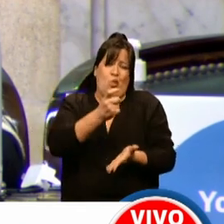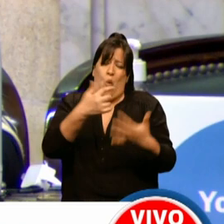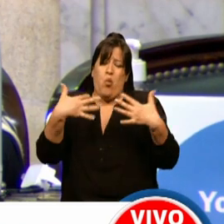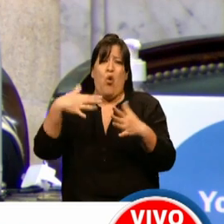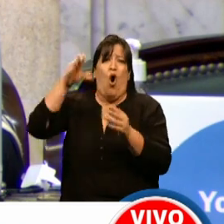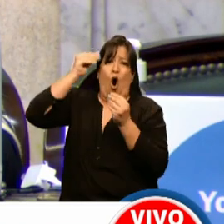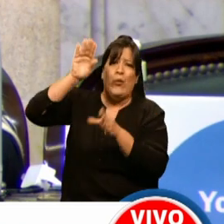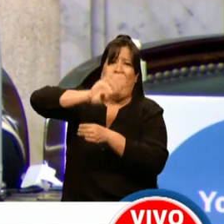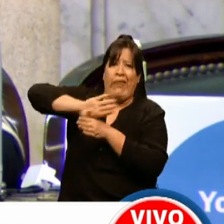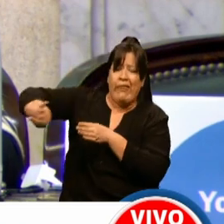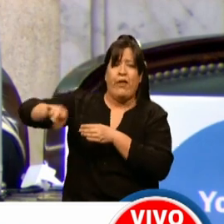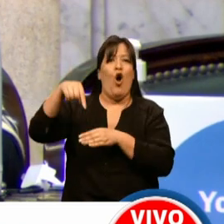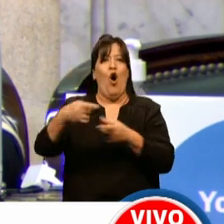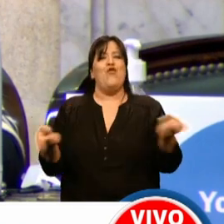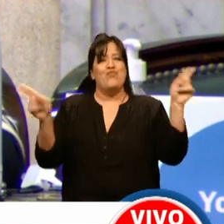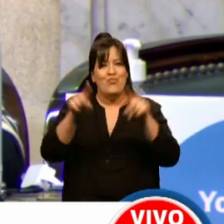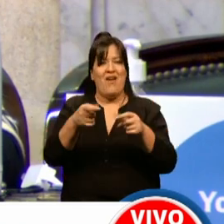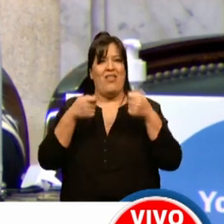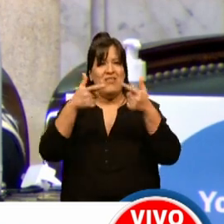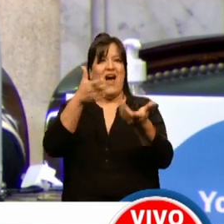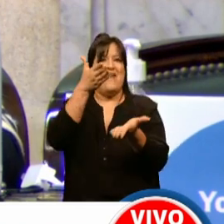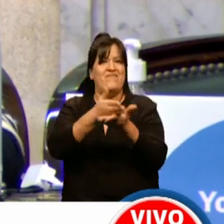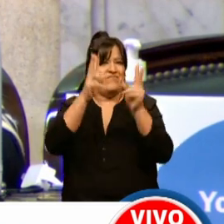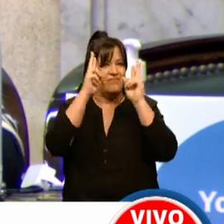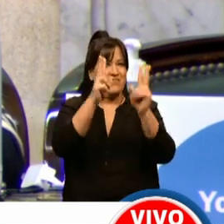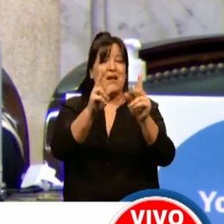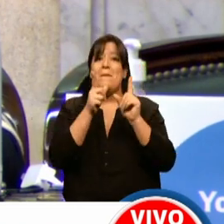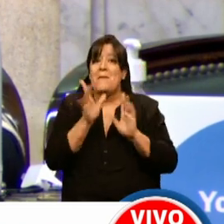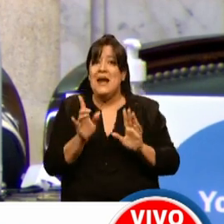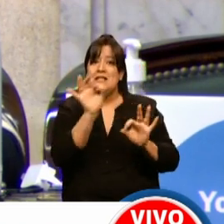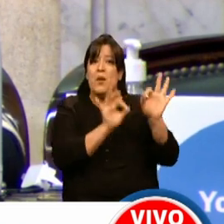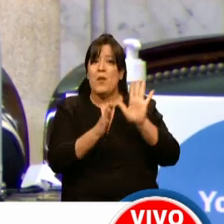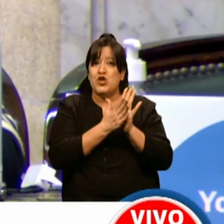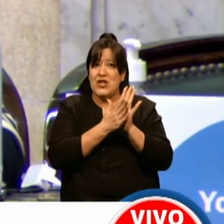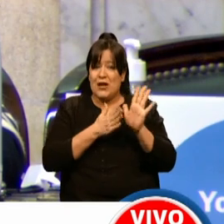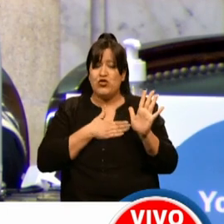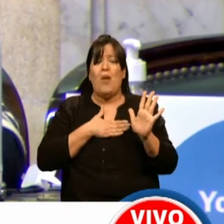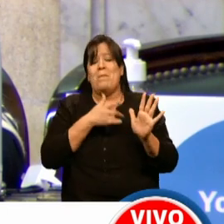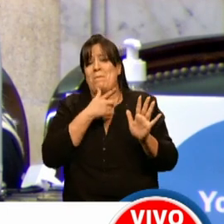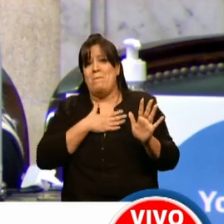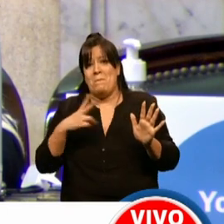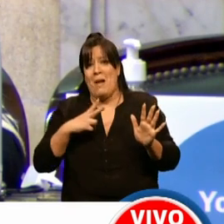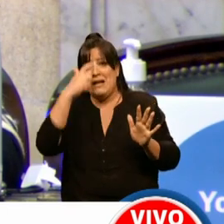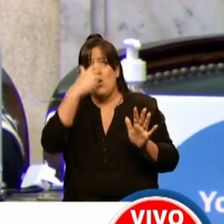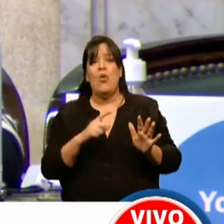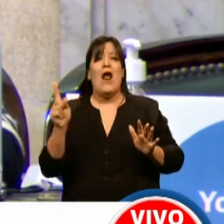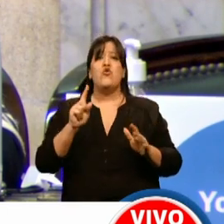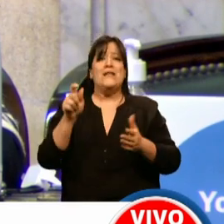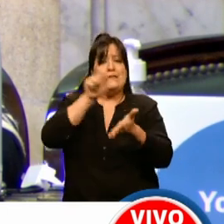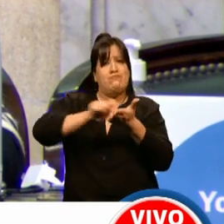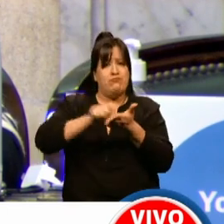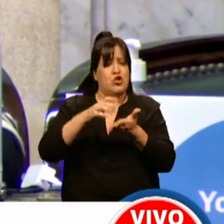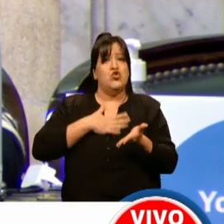olvidados a su vez también me parece que este proyecto y en mi caso particular no es solamente de media autoría